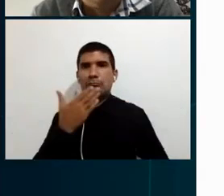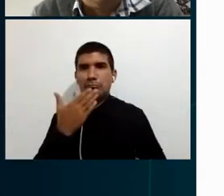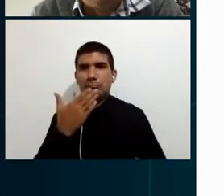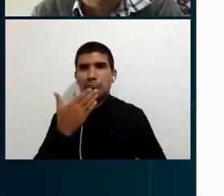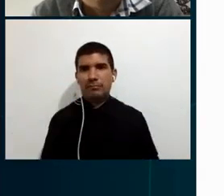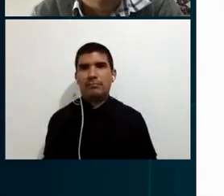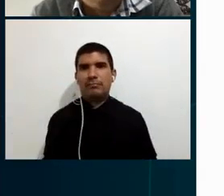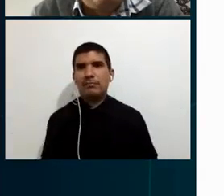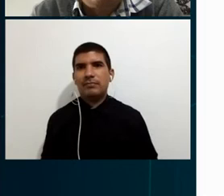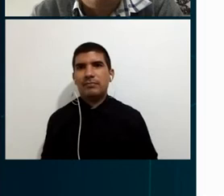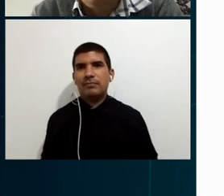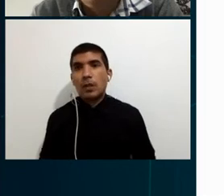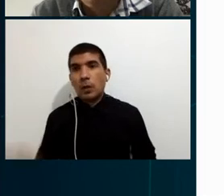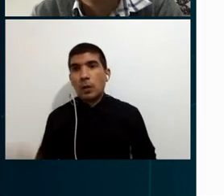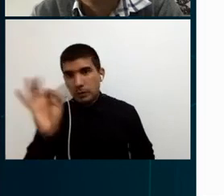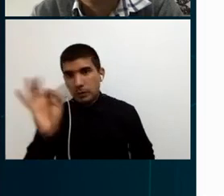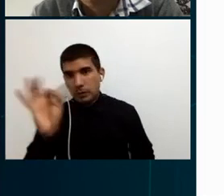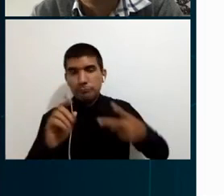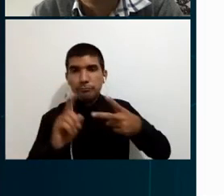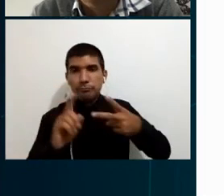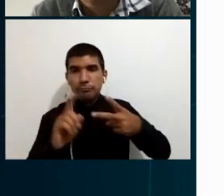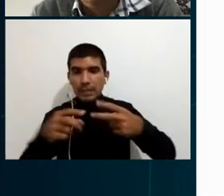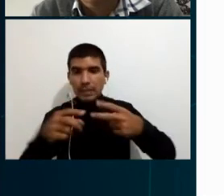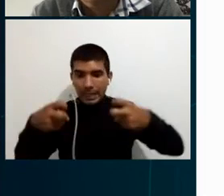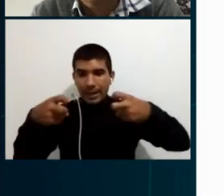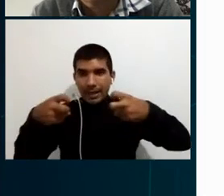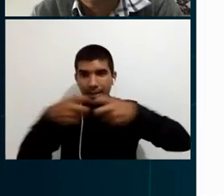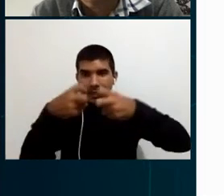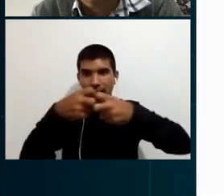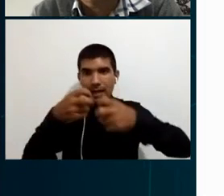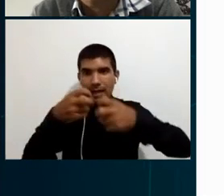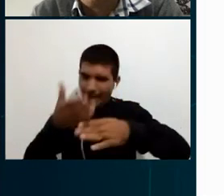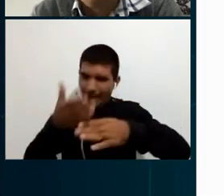tenemos cerca de 30.000 clientes que están